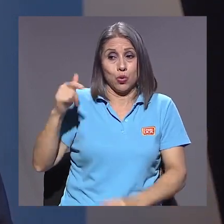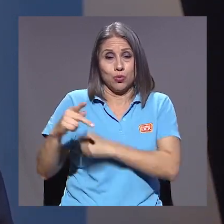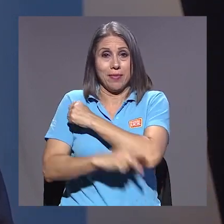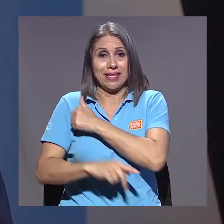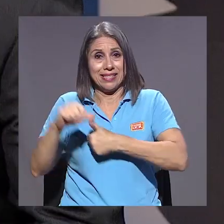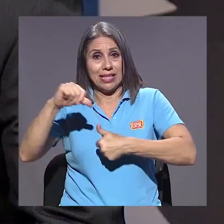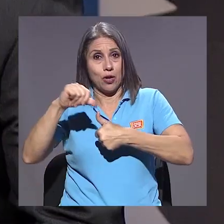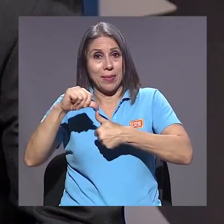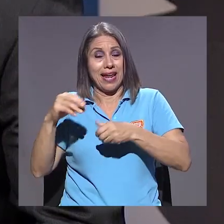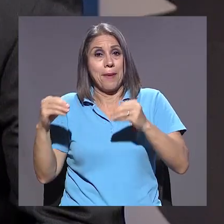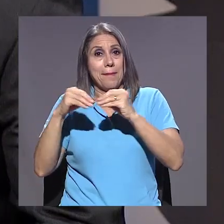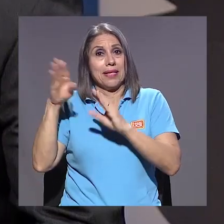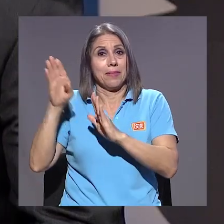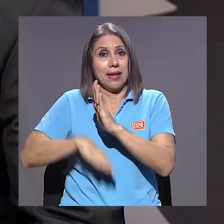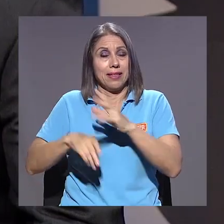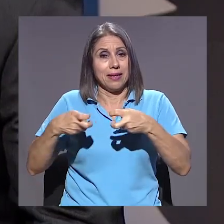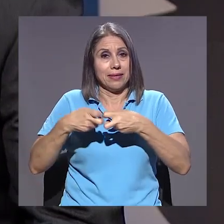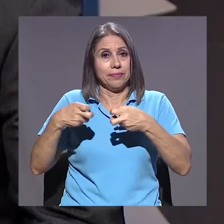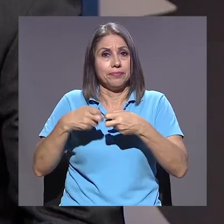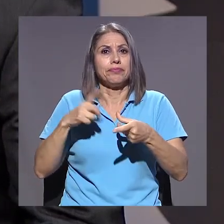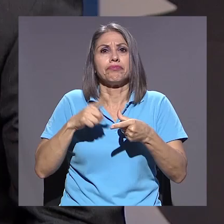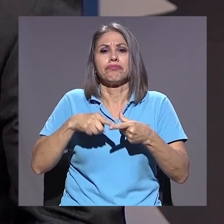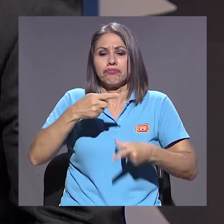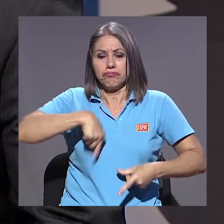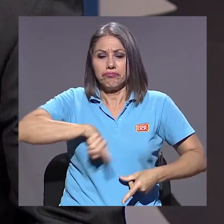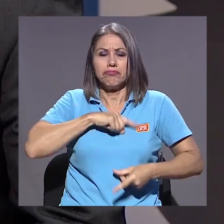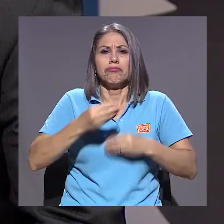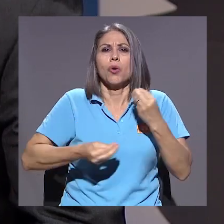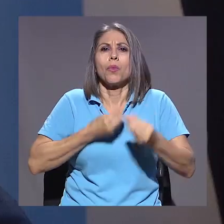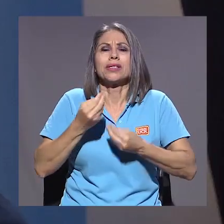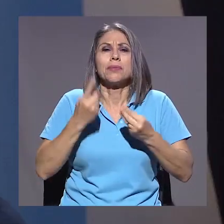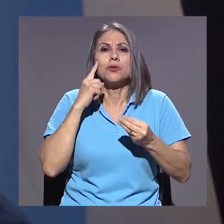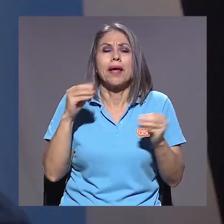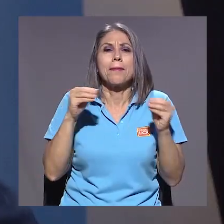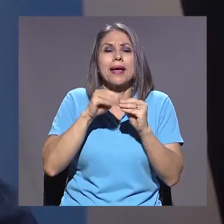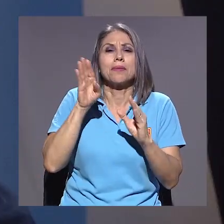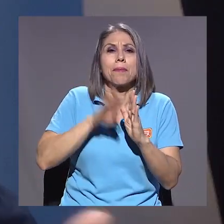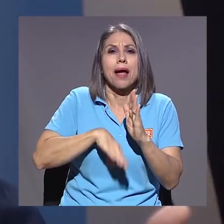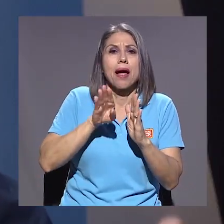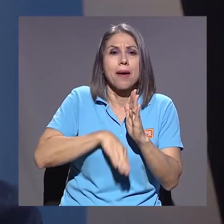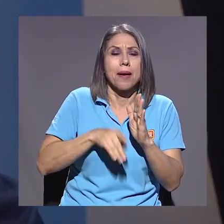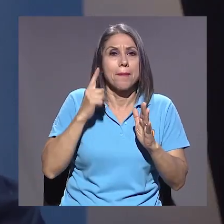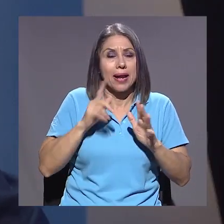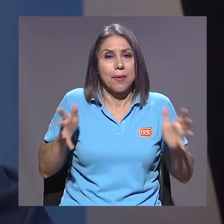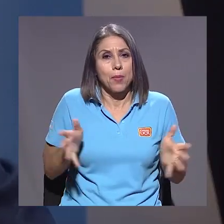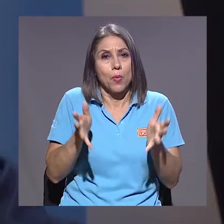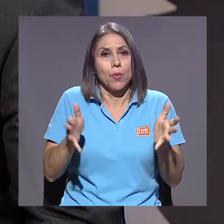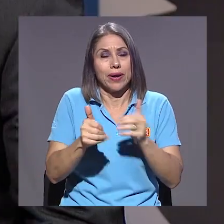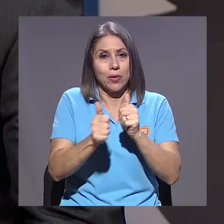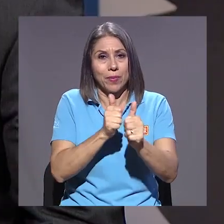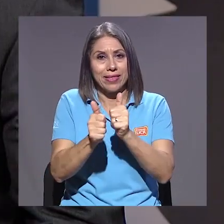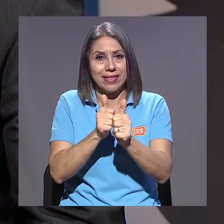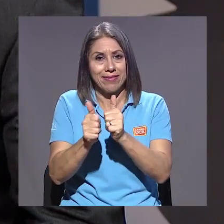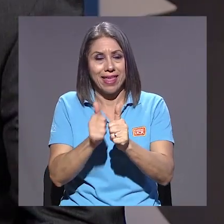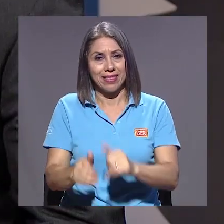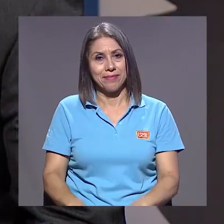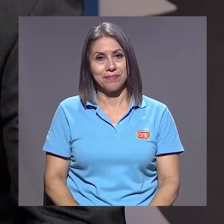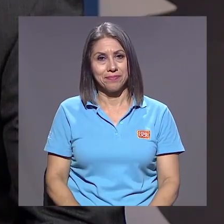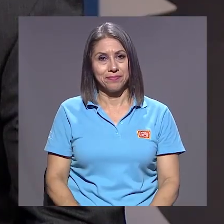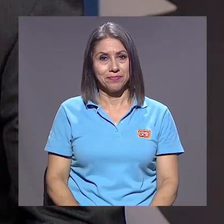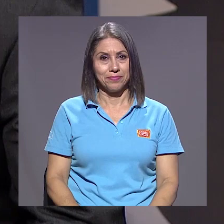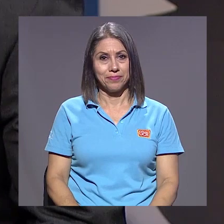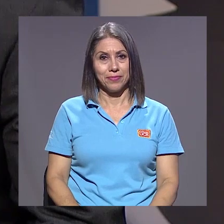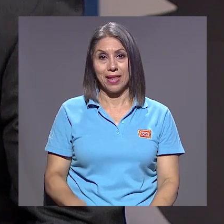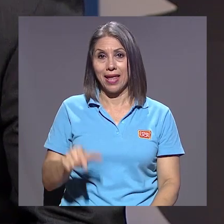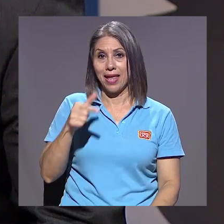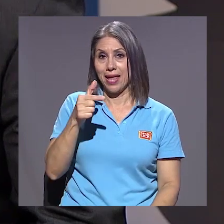bajas. Entonces, ¿cómo hacemos para bajarlas y, según los industriales, promover más la competitividad?